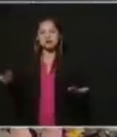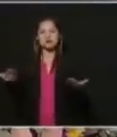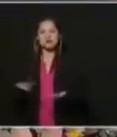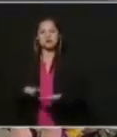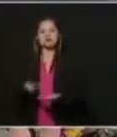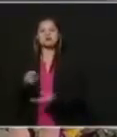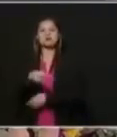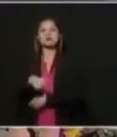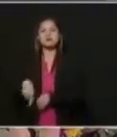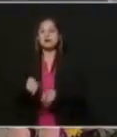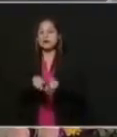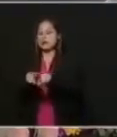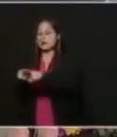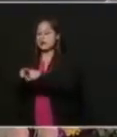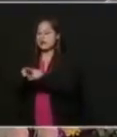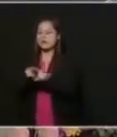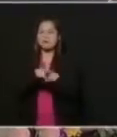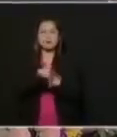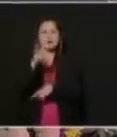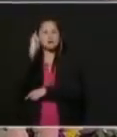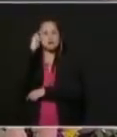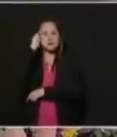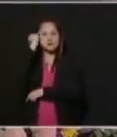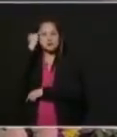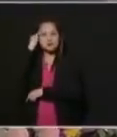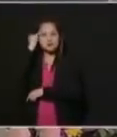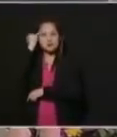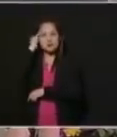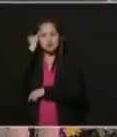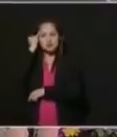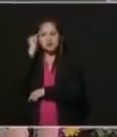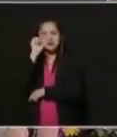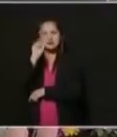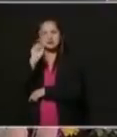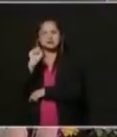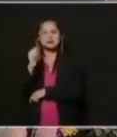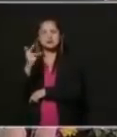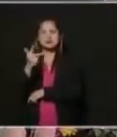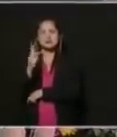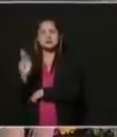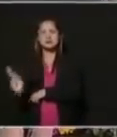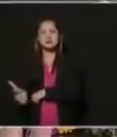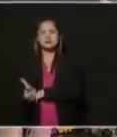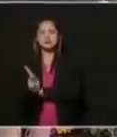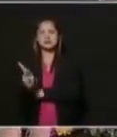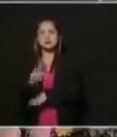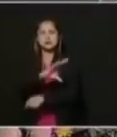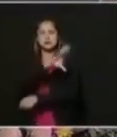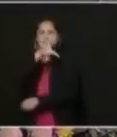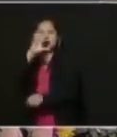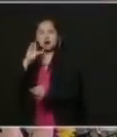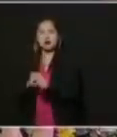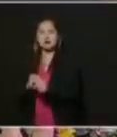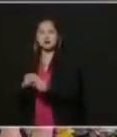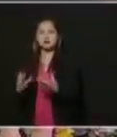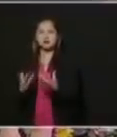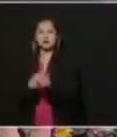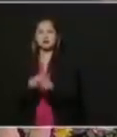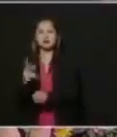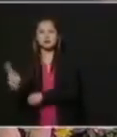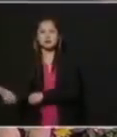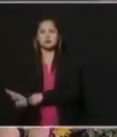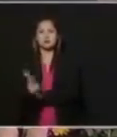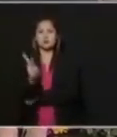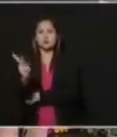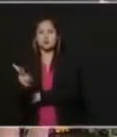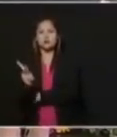y mis hermanos indígenas de los 68 pueblos y el pueblo afromexicano venimos